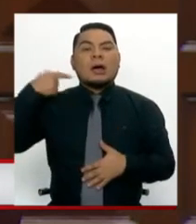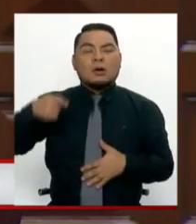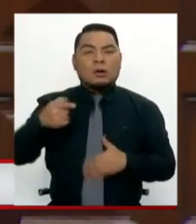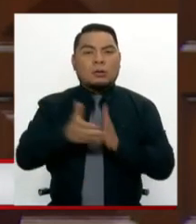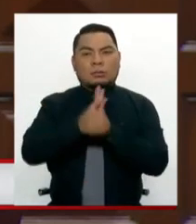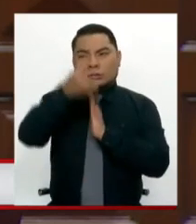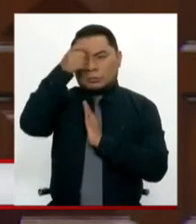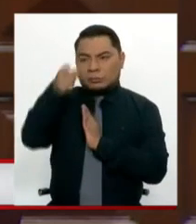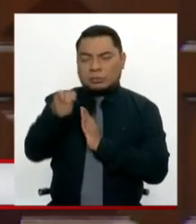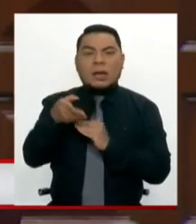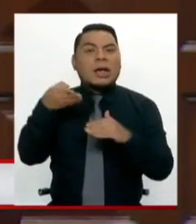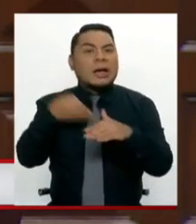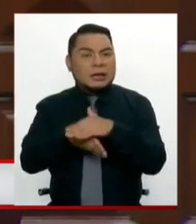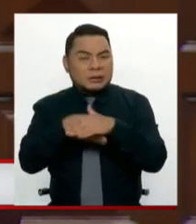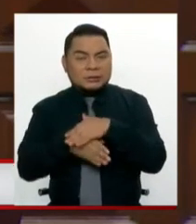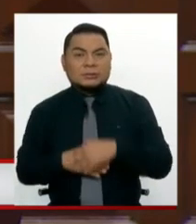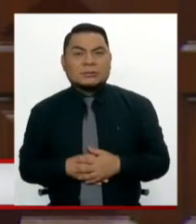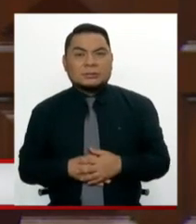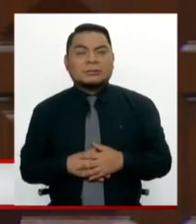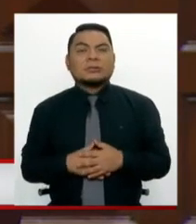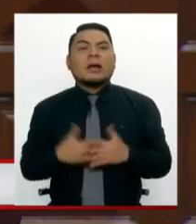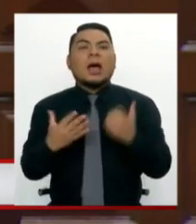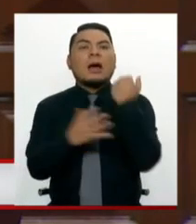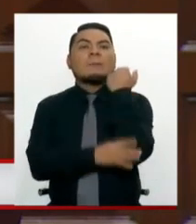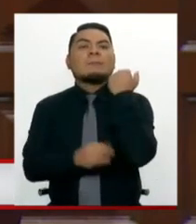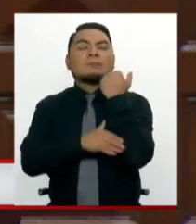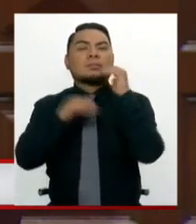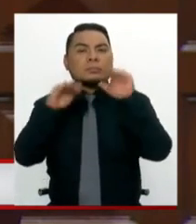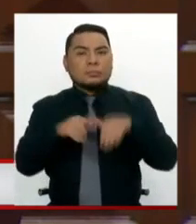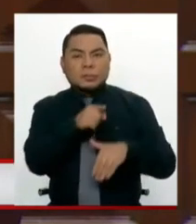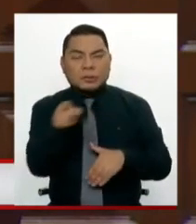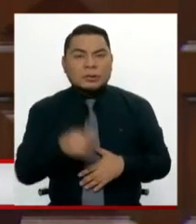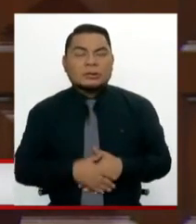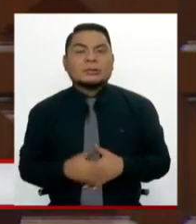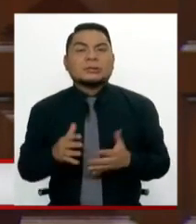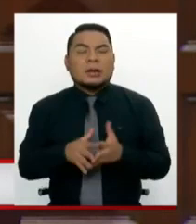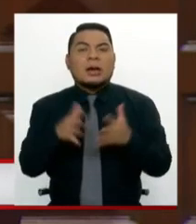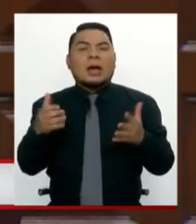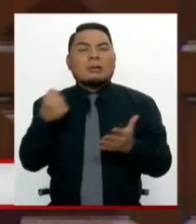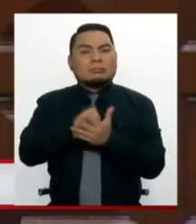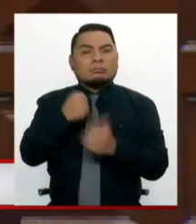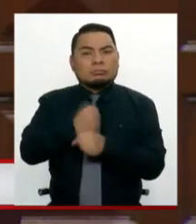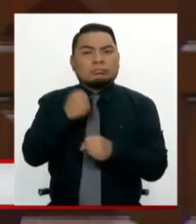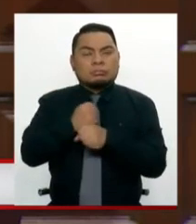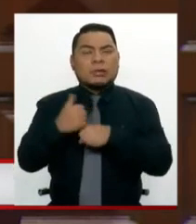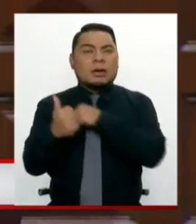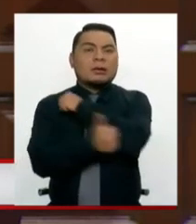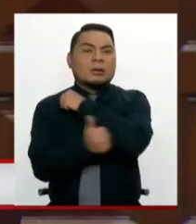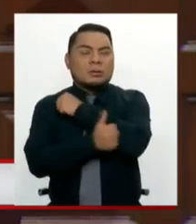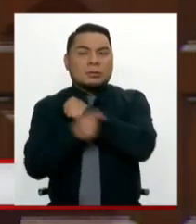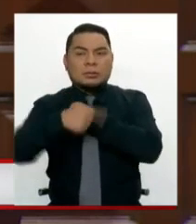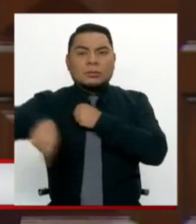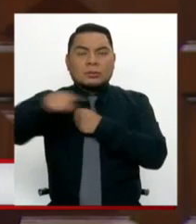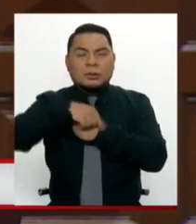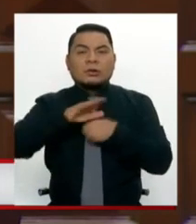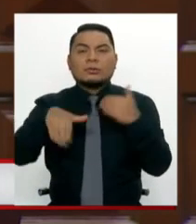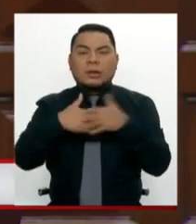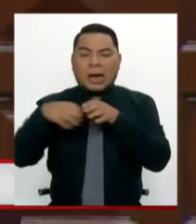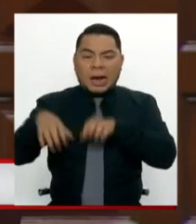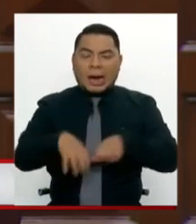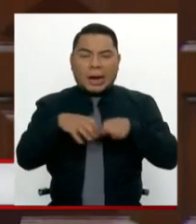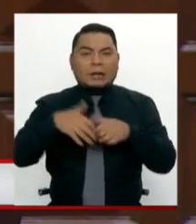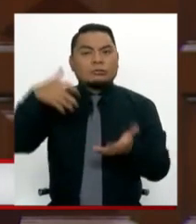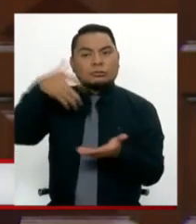talentos de escasos recursos económicos y alto desempeño académico para que realicen estudios